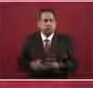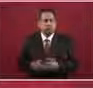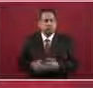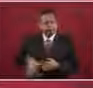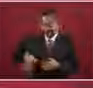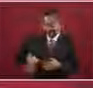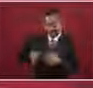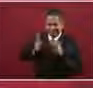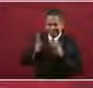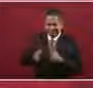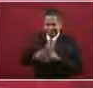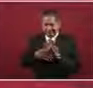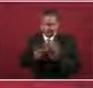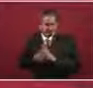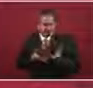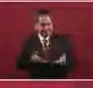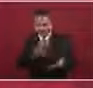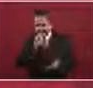hizo, que